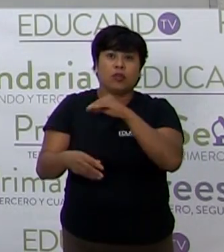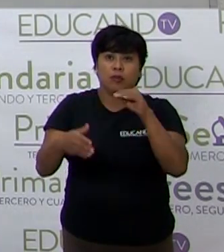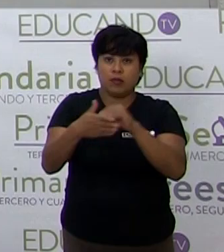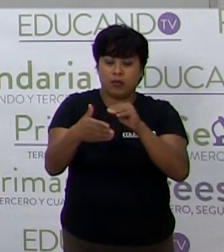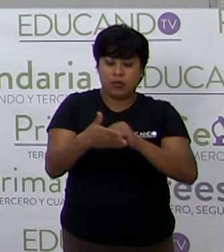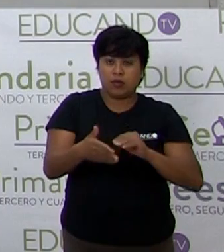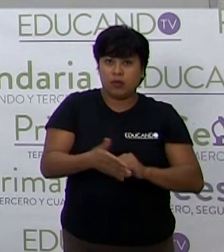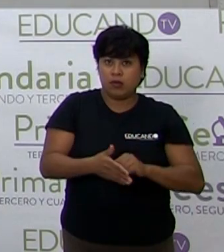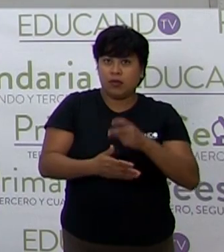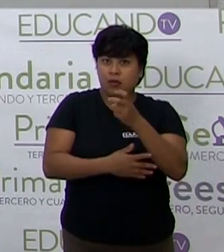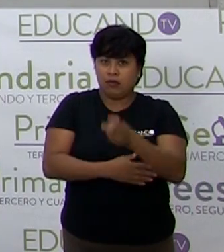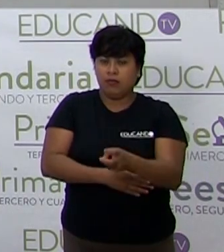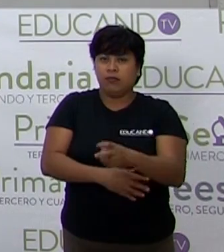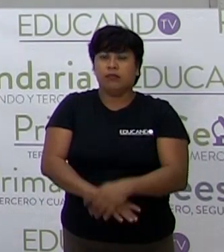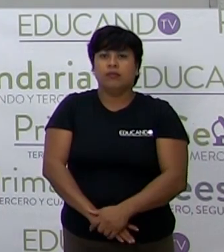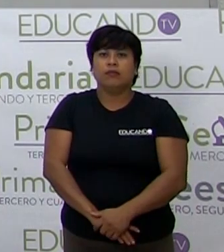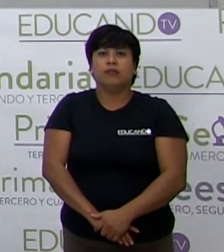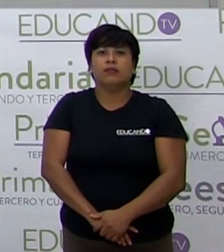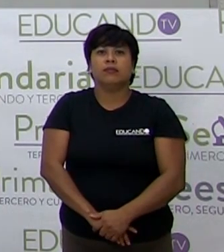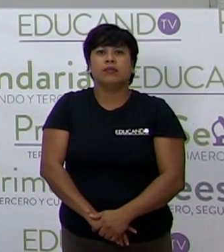acá.